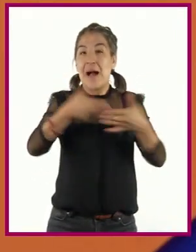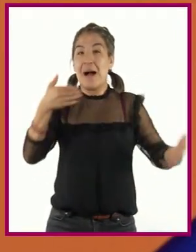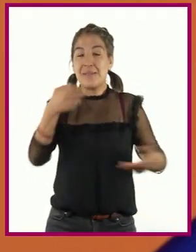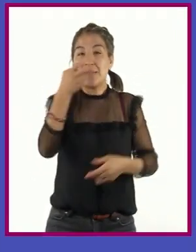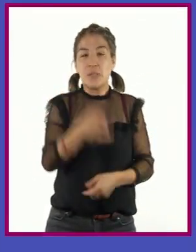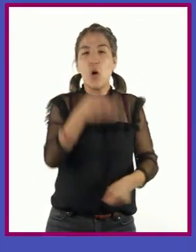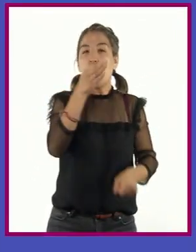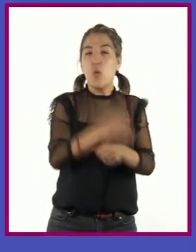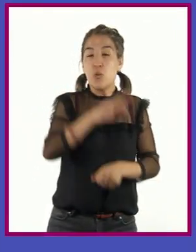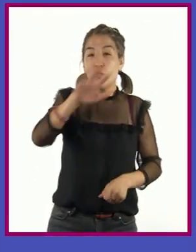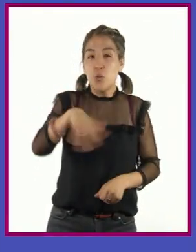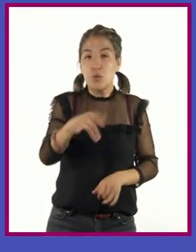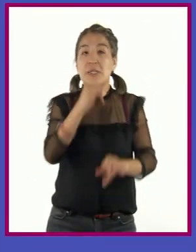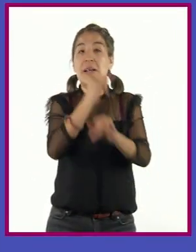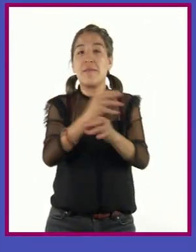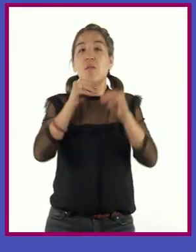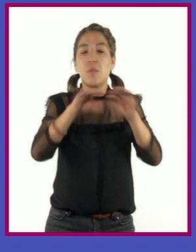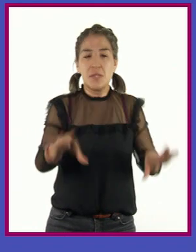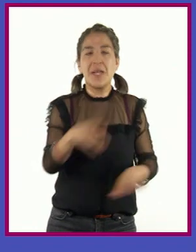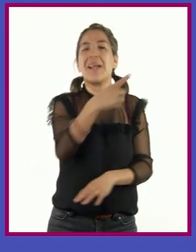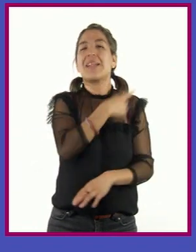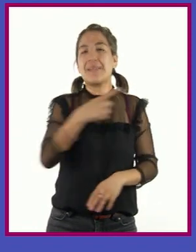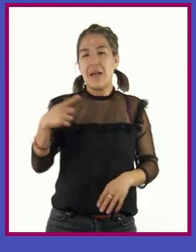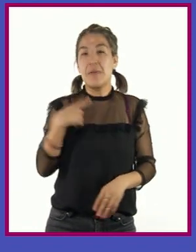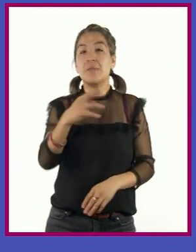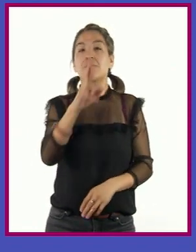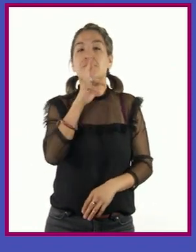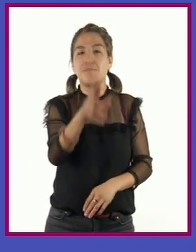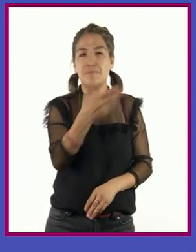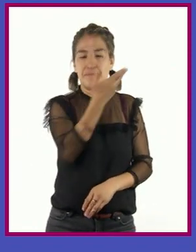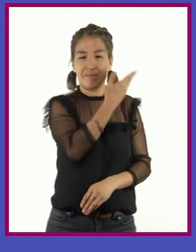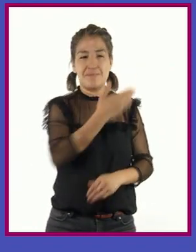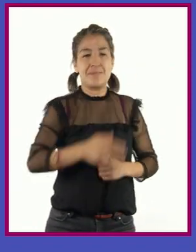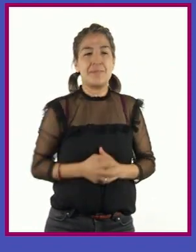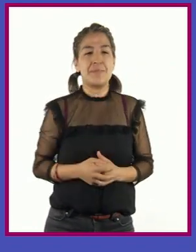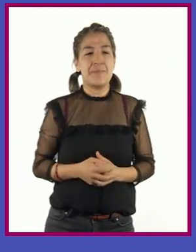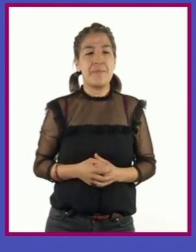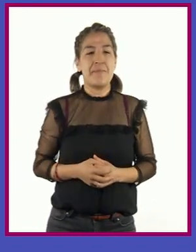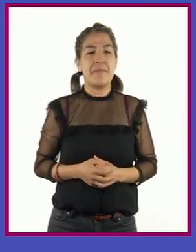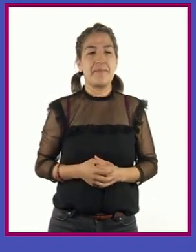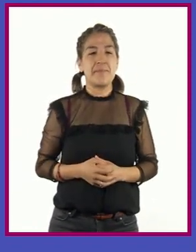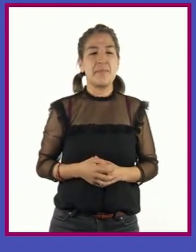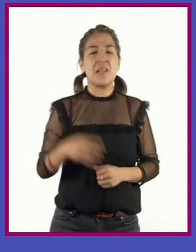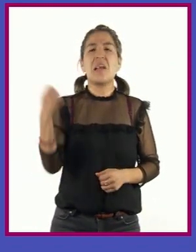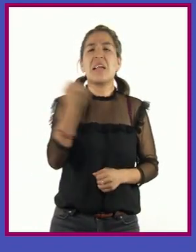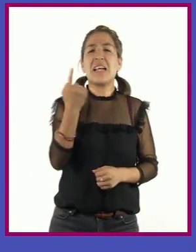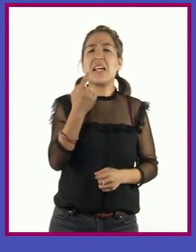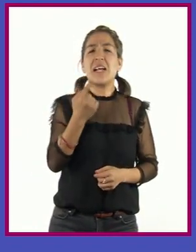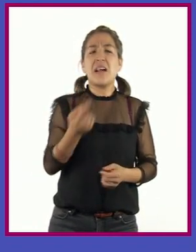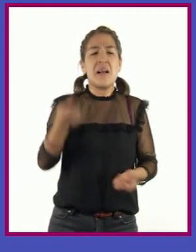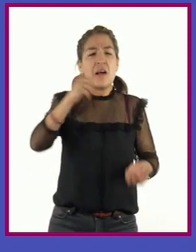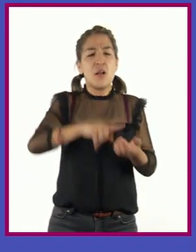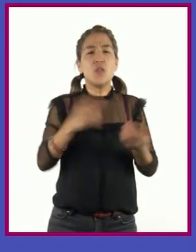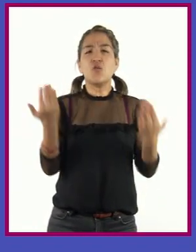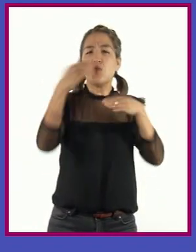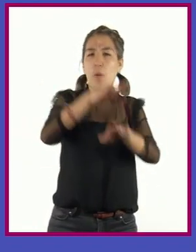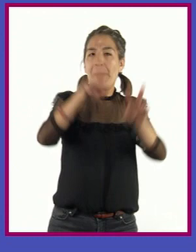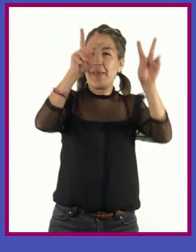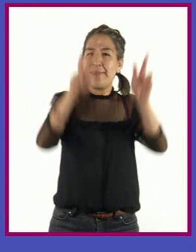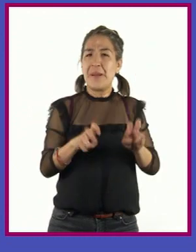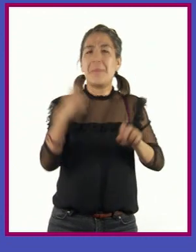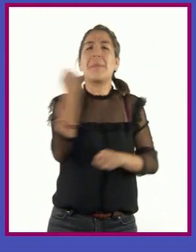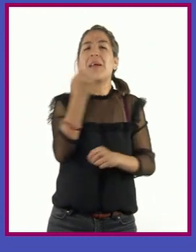iniciar con la búsqueda de la información, deberán contestar lo siguiente. ¿Qué se va a comunicar sobre el tema